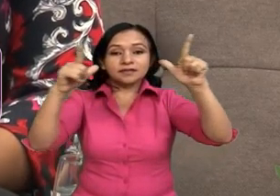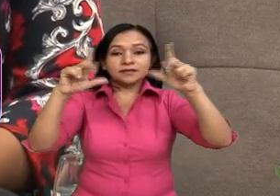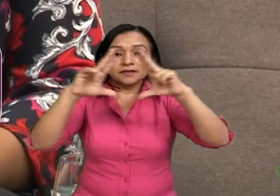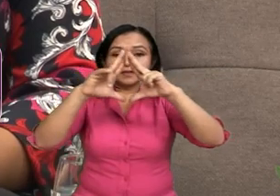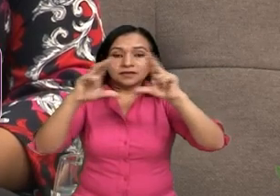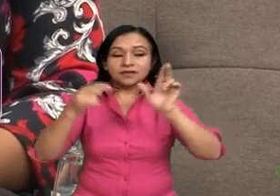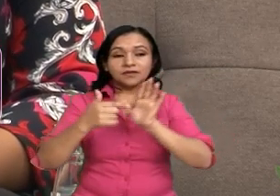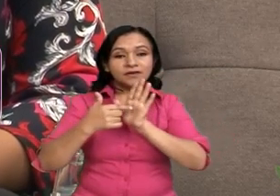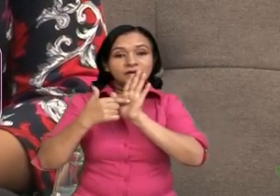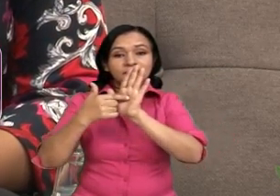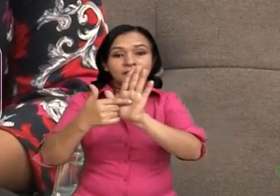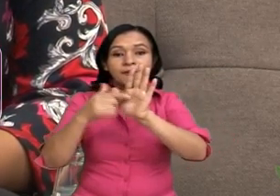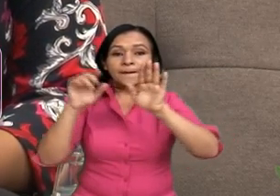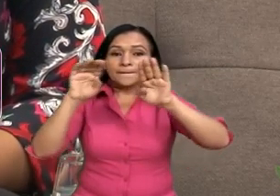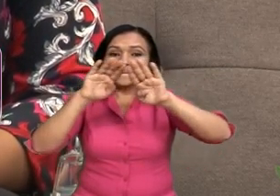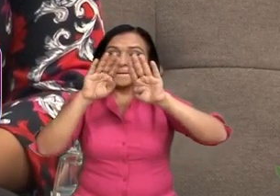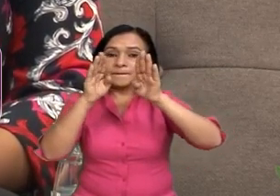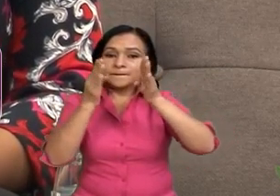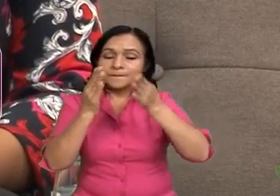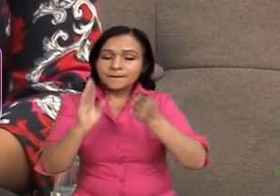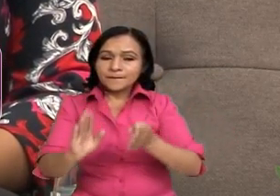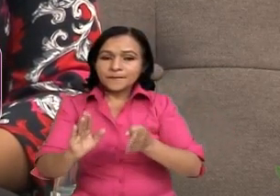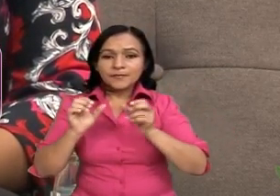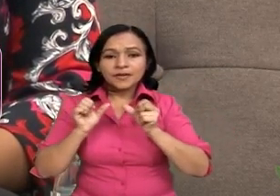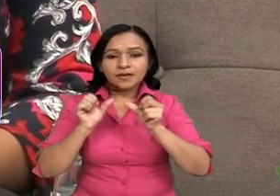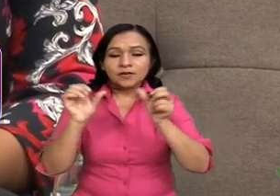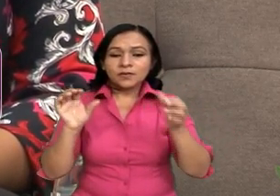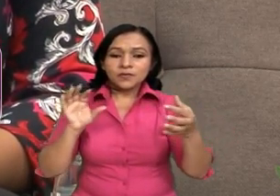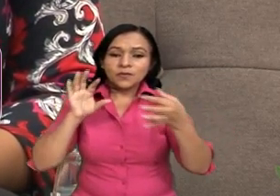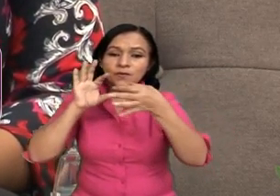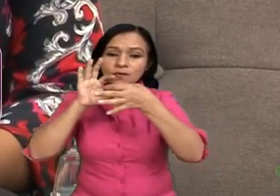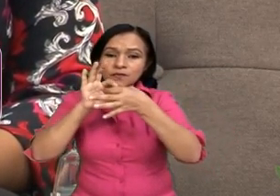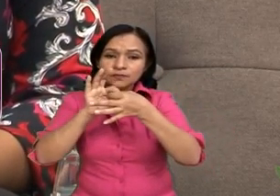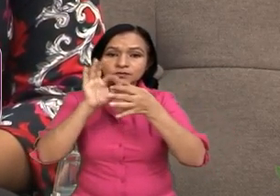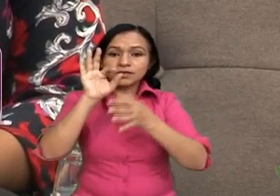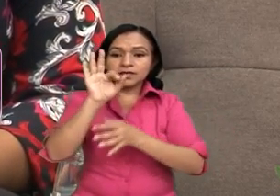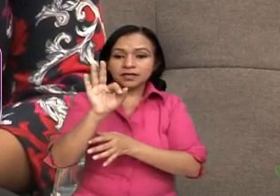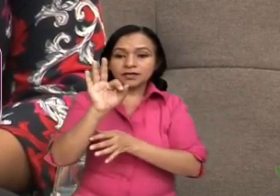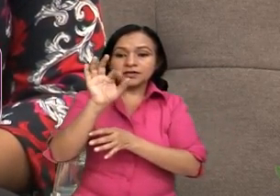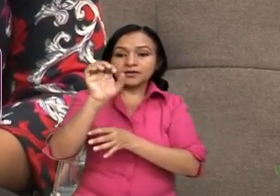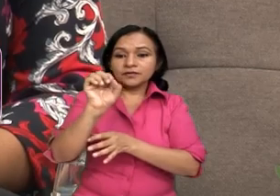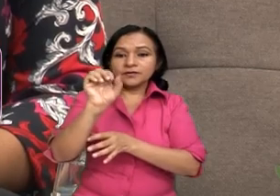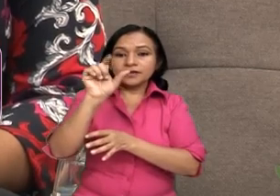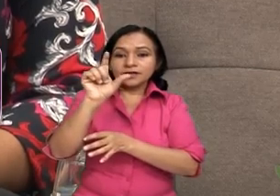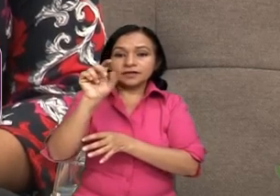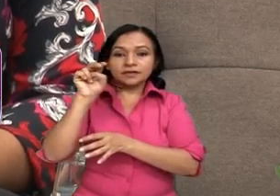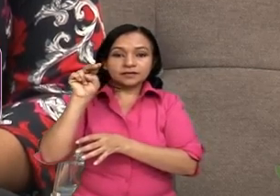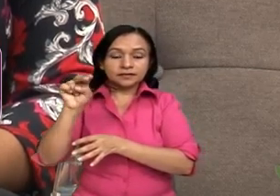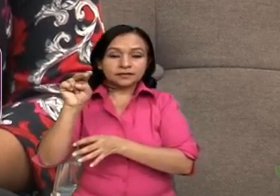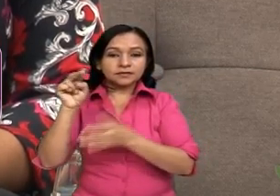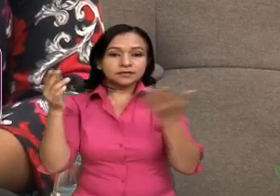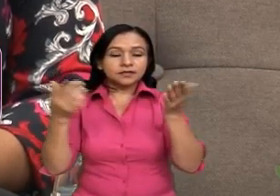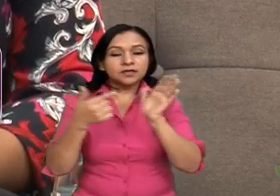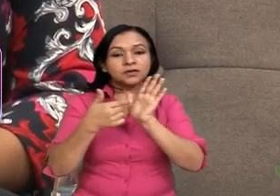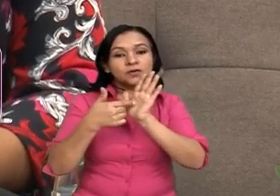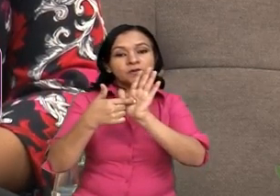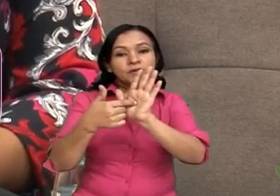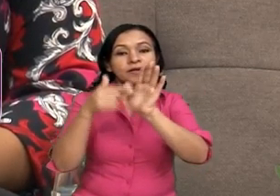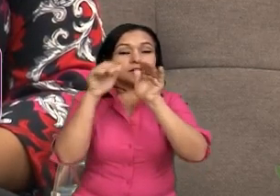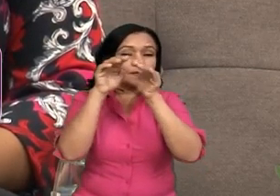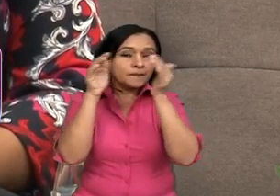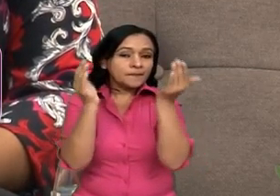mujeres hemos avanzado junto al Frente Sandinista para mostrar que somos ejemplo en el mundo.